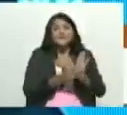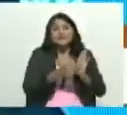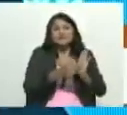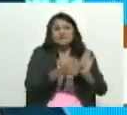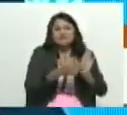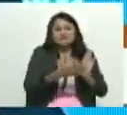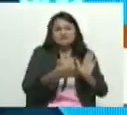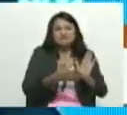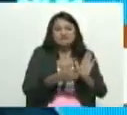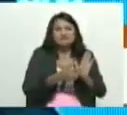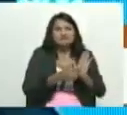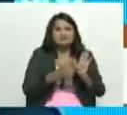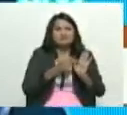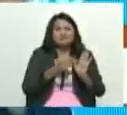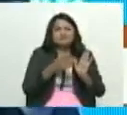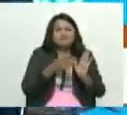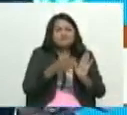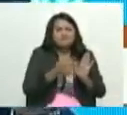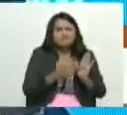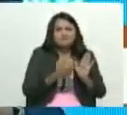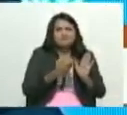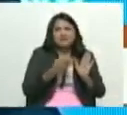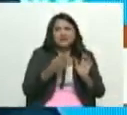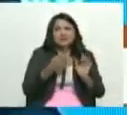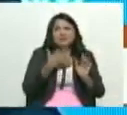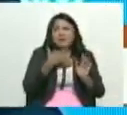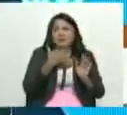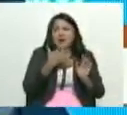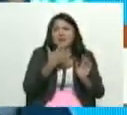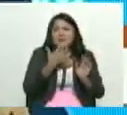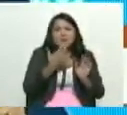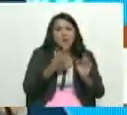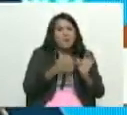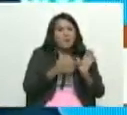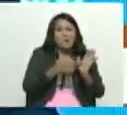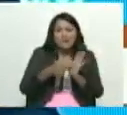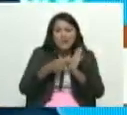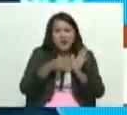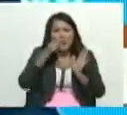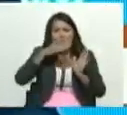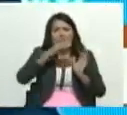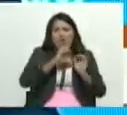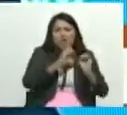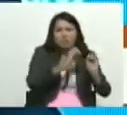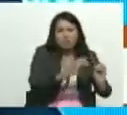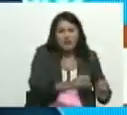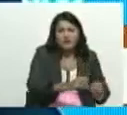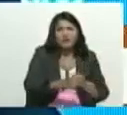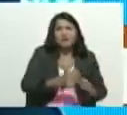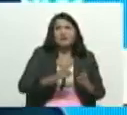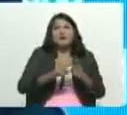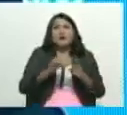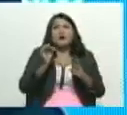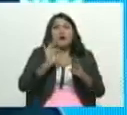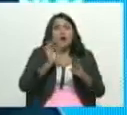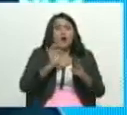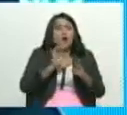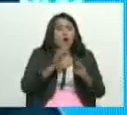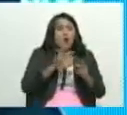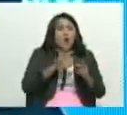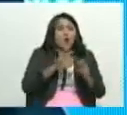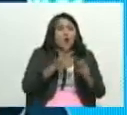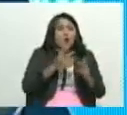que en el fondo esconde es la invisibilización de quienes verdaderamente construyen la política la comunidad